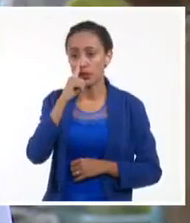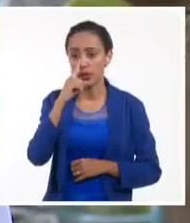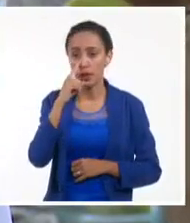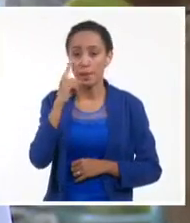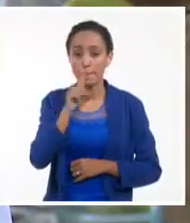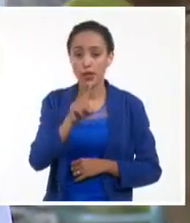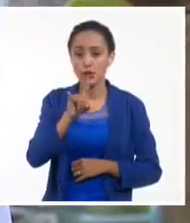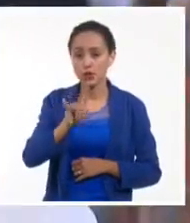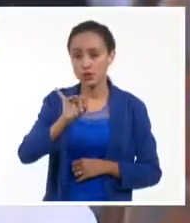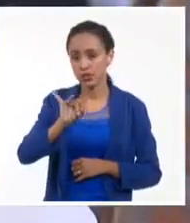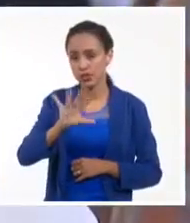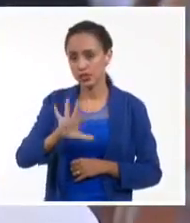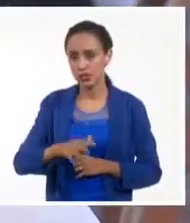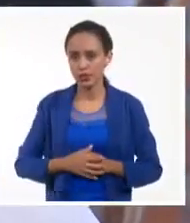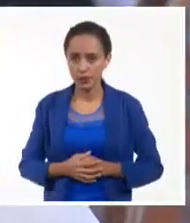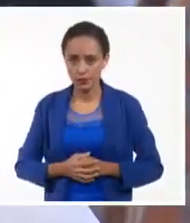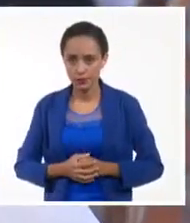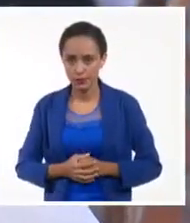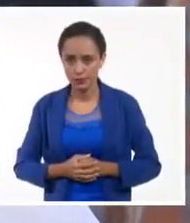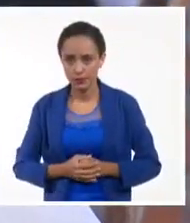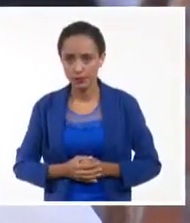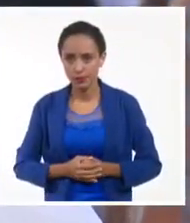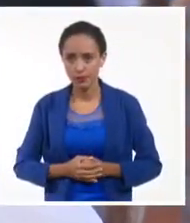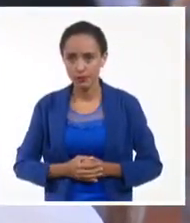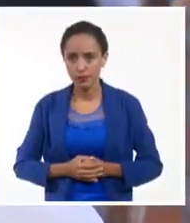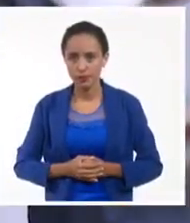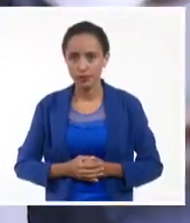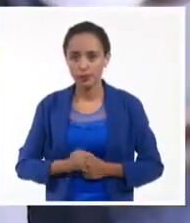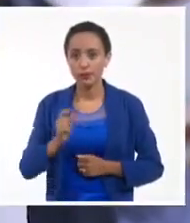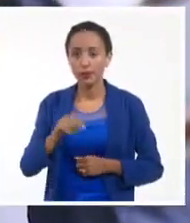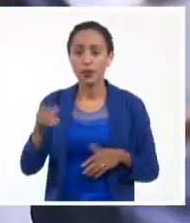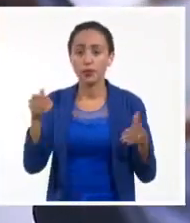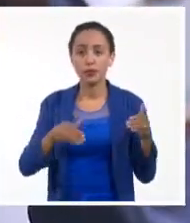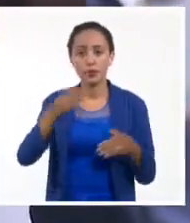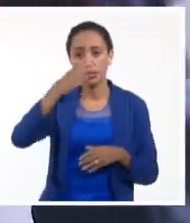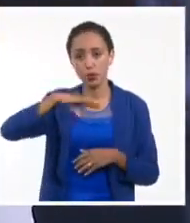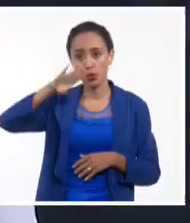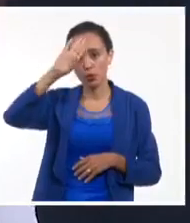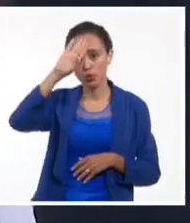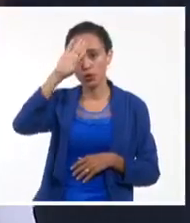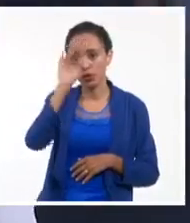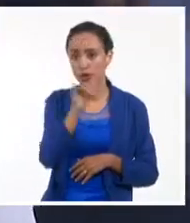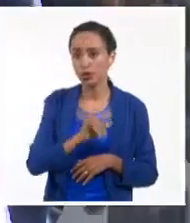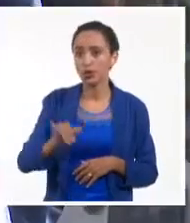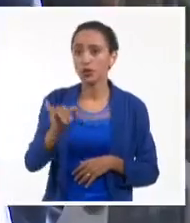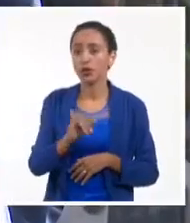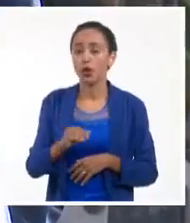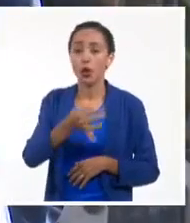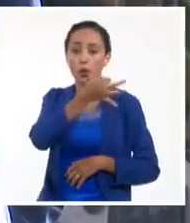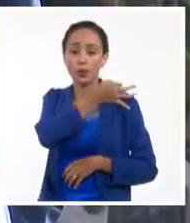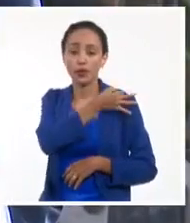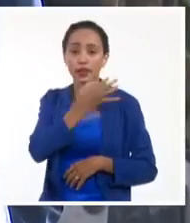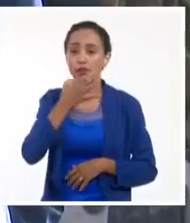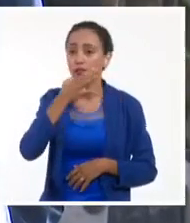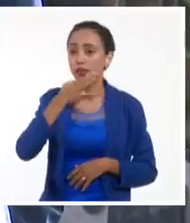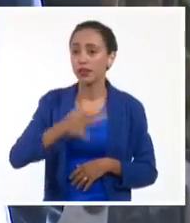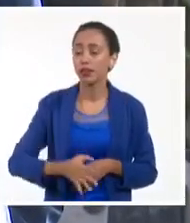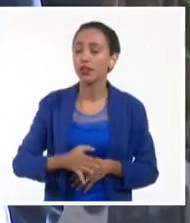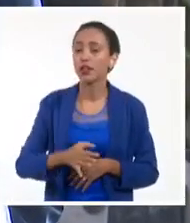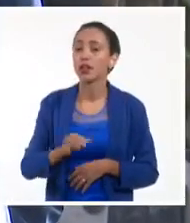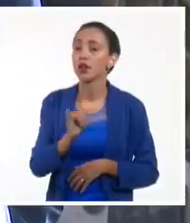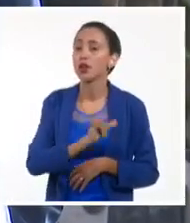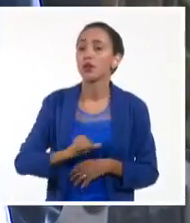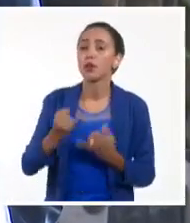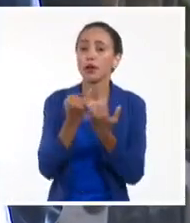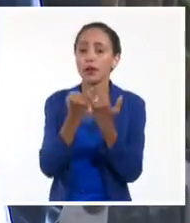noviembre de 1975. Aquel que con la participación cubana y en particular del comandante Fidel Castro proclamó